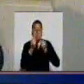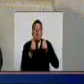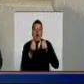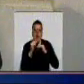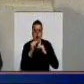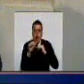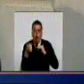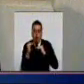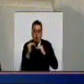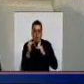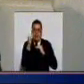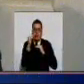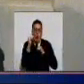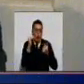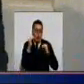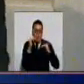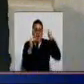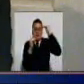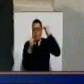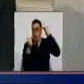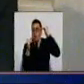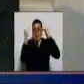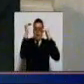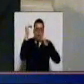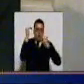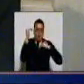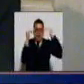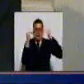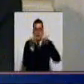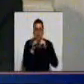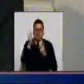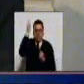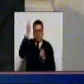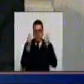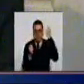atraer inversionistas atraídos por ese precio